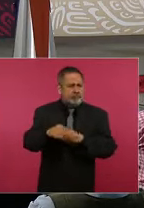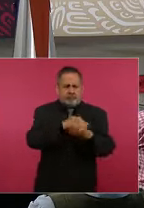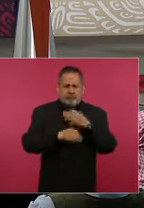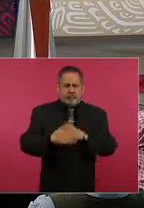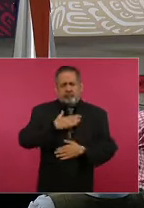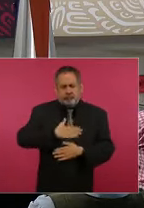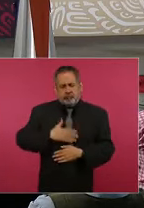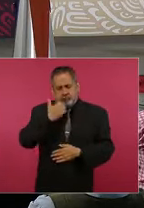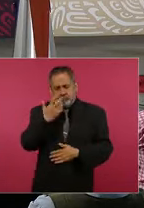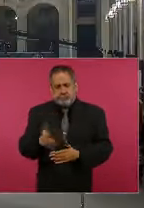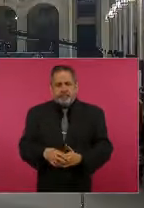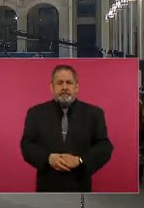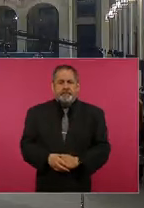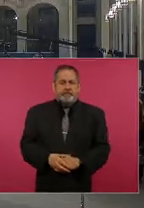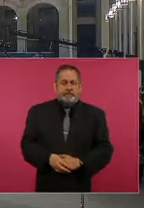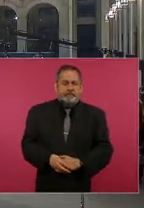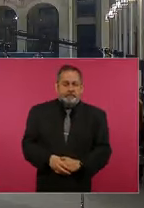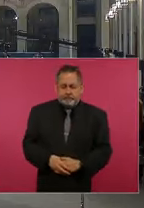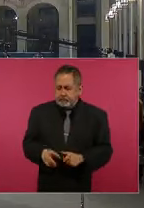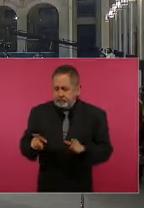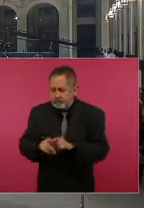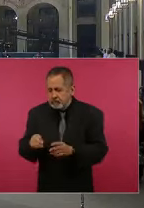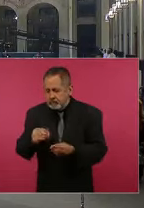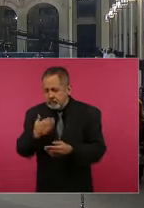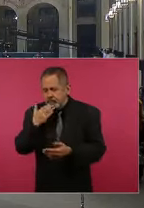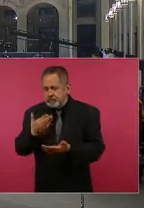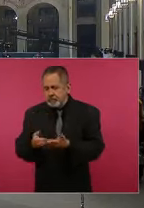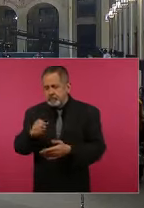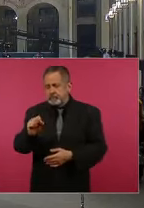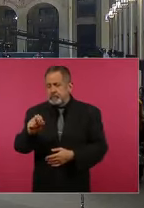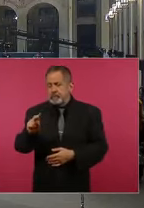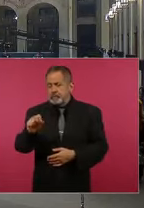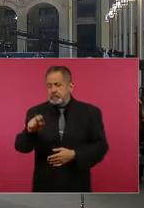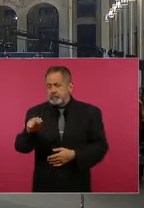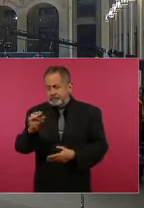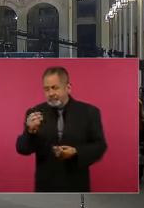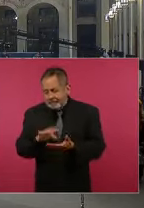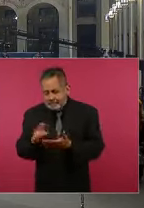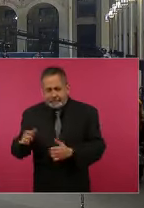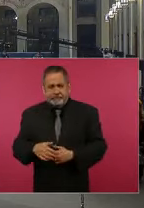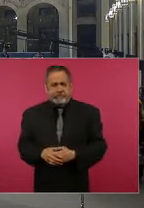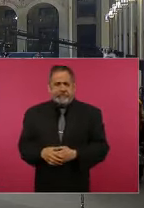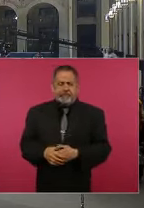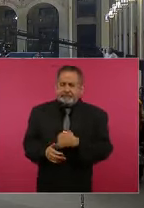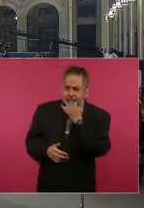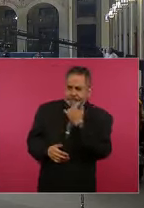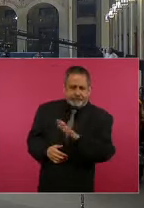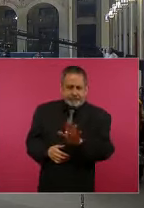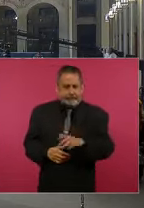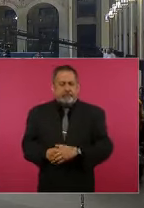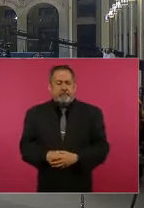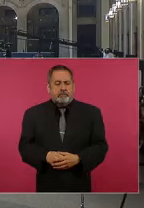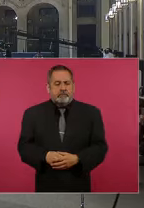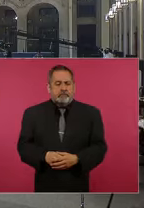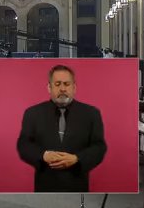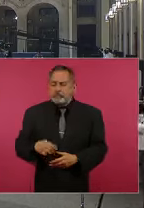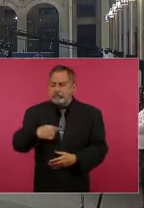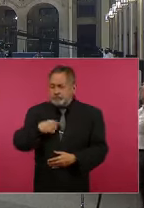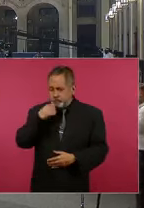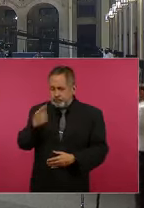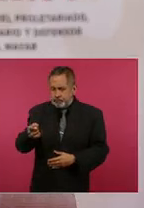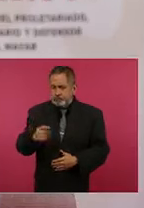lo que piden ellos. Muy bien, Susana, lo vemos. Es todo, doctor. Sí. Perdón. Yo te comentaría que